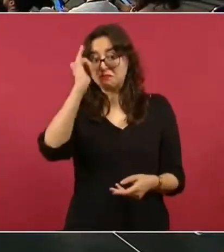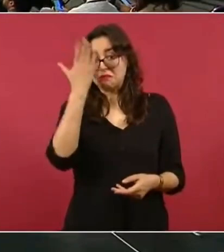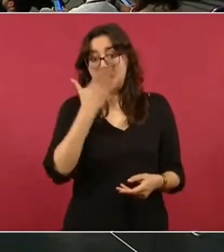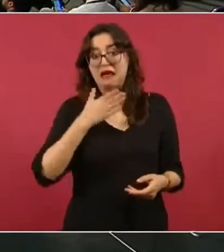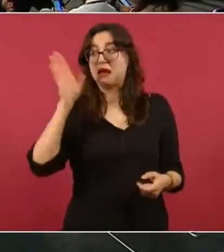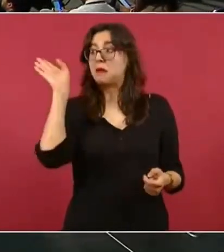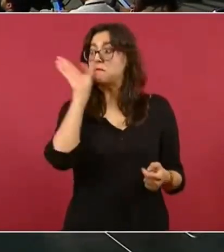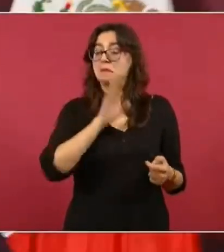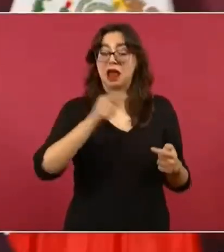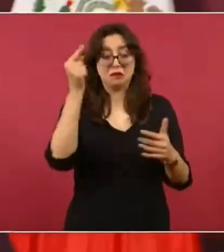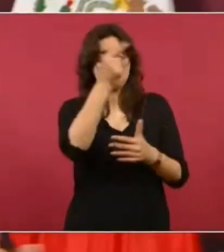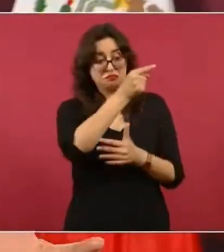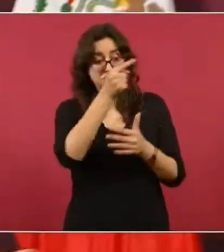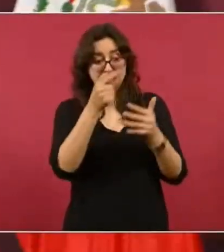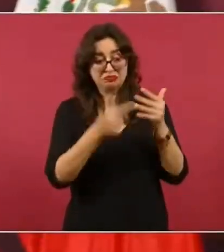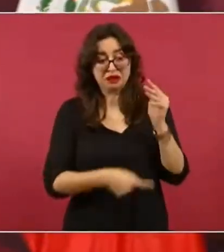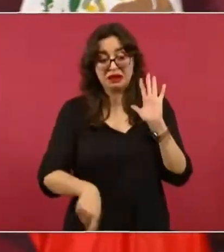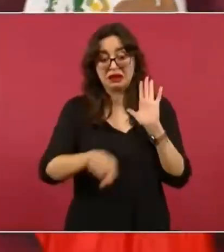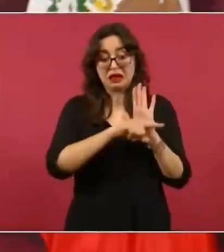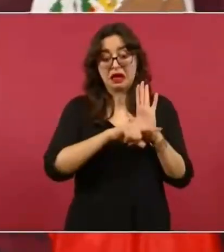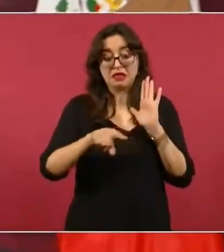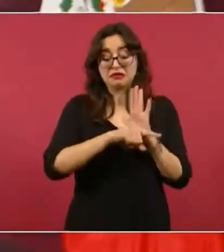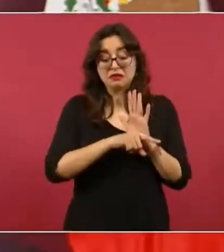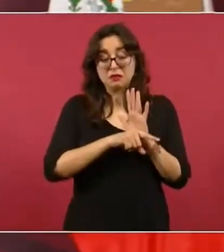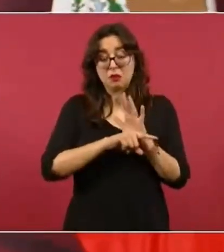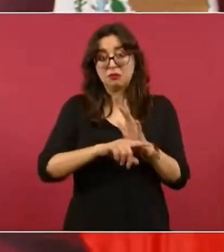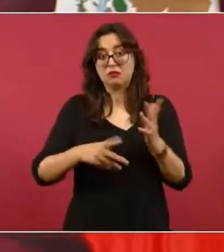pues, ¿qué vamos a andar titubeando?